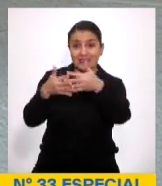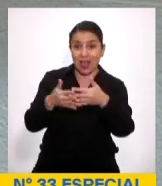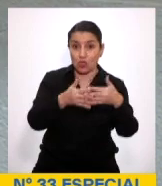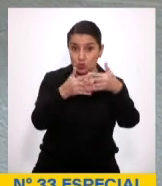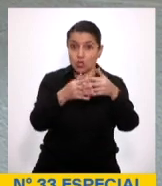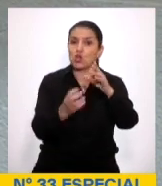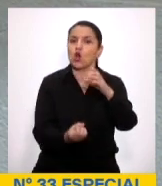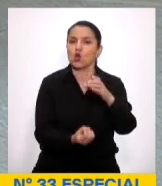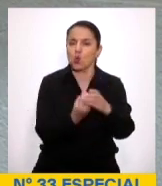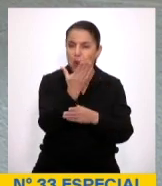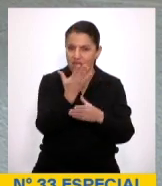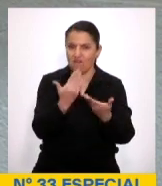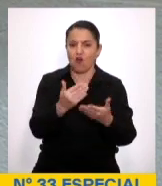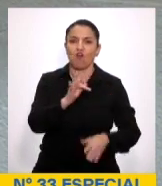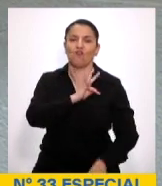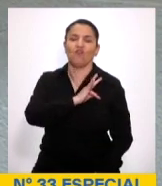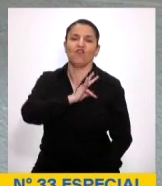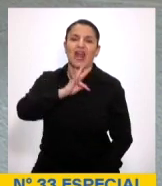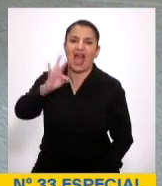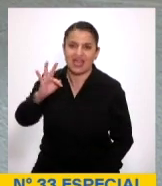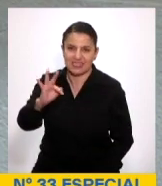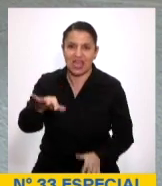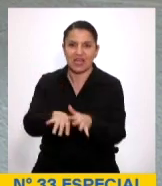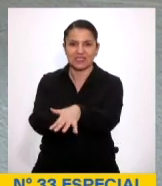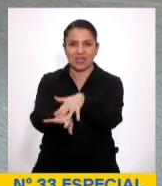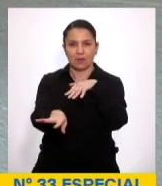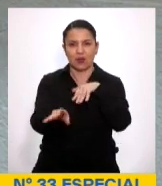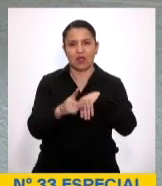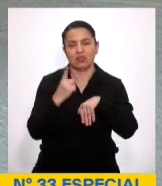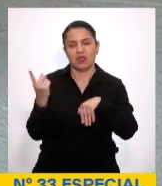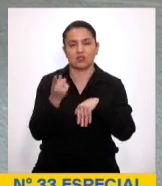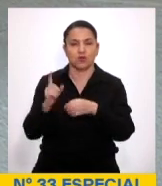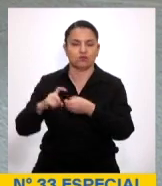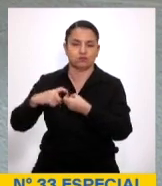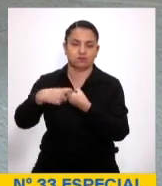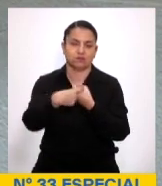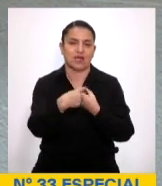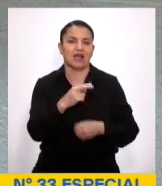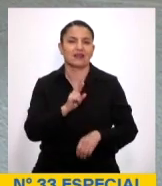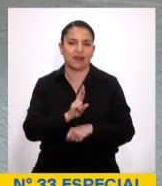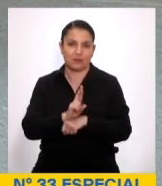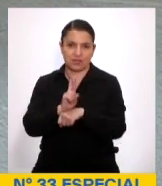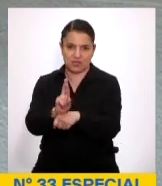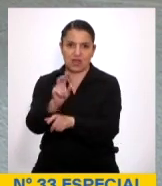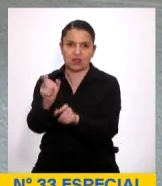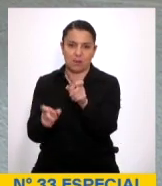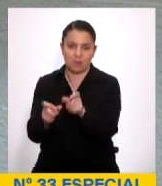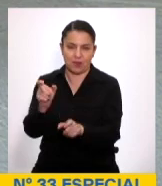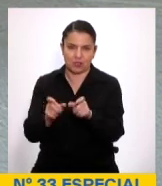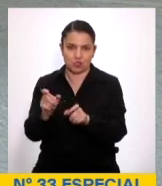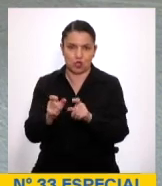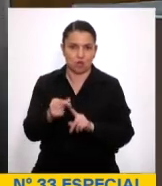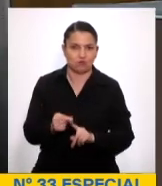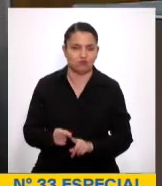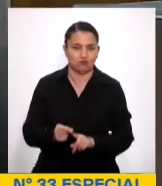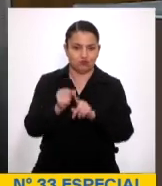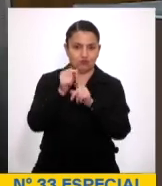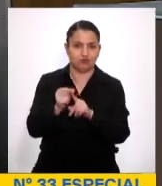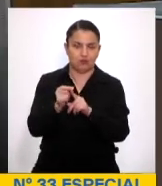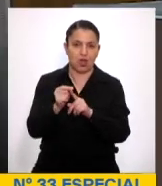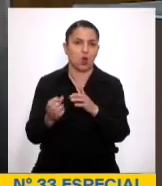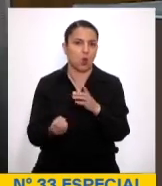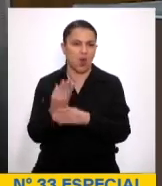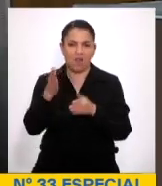Francia constituyó su asamblea nacional conformada por representantes del pueblo como eje fundante de la la Nueva Era del Hombre